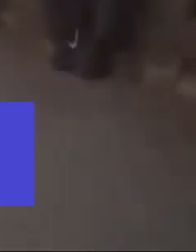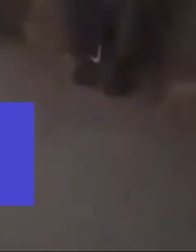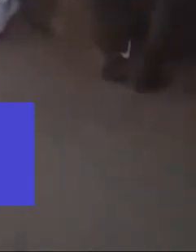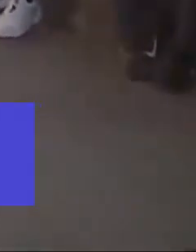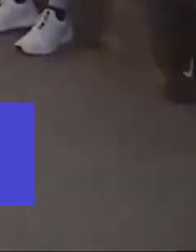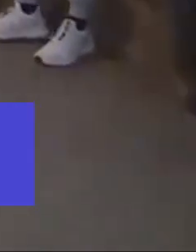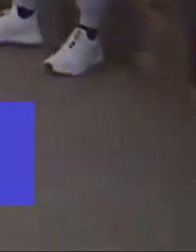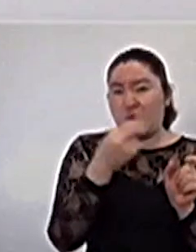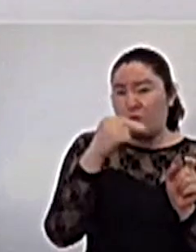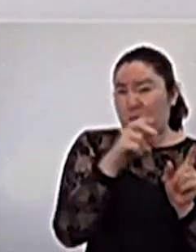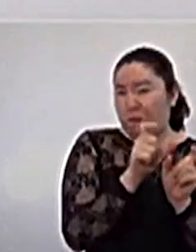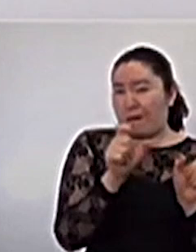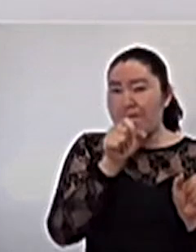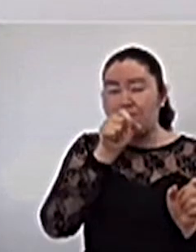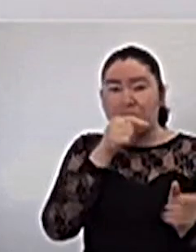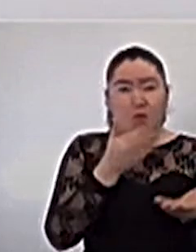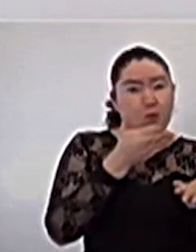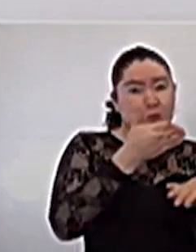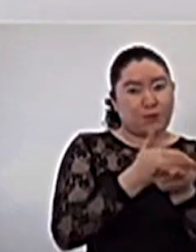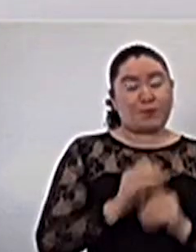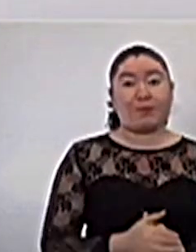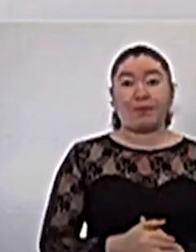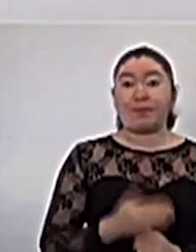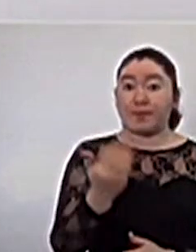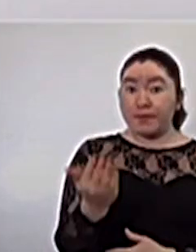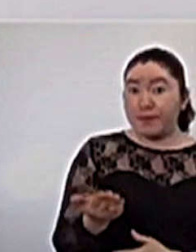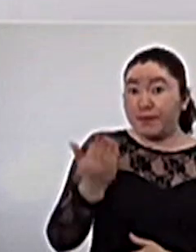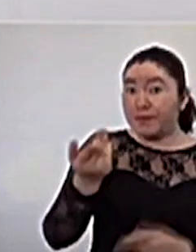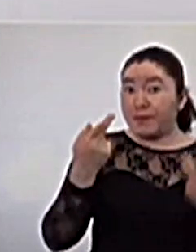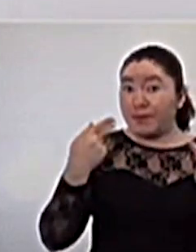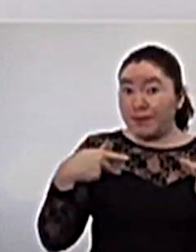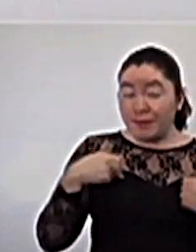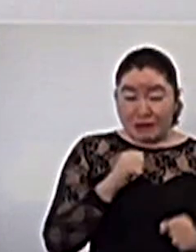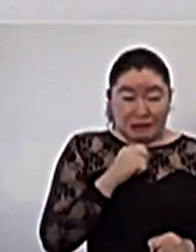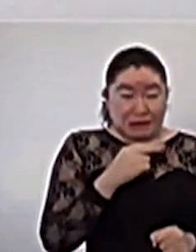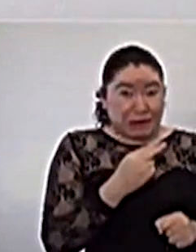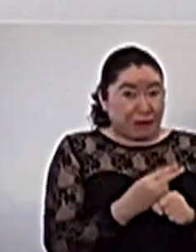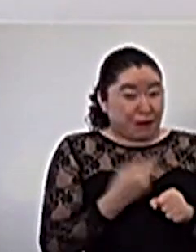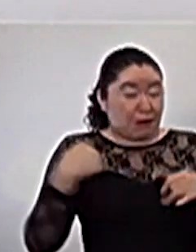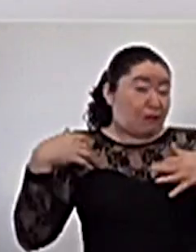e Iztacalco. Pedirle a las personas que no lleguen muy temprano, no hace falta,